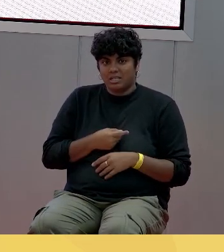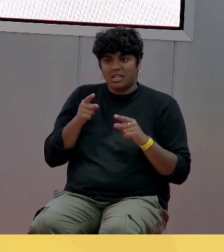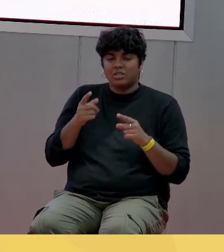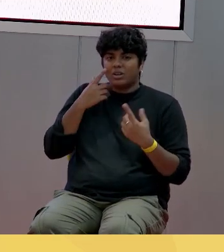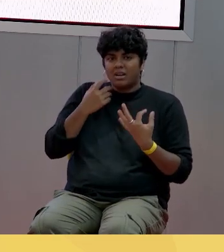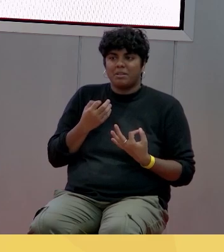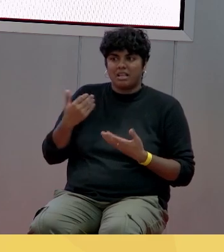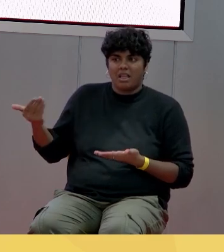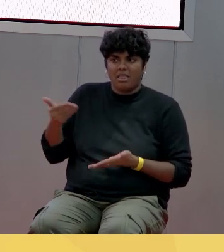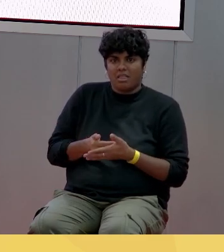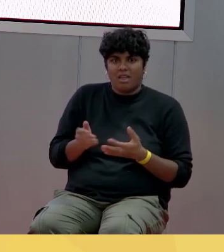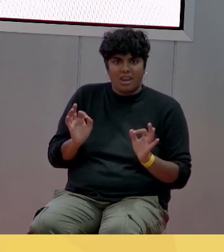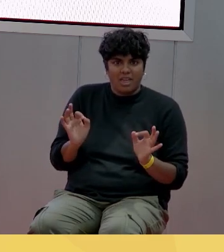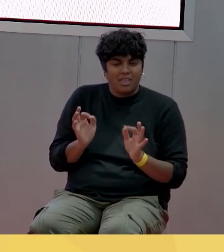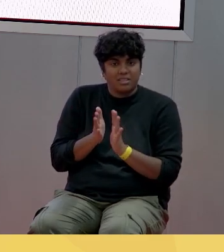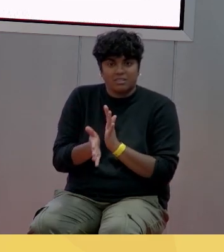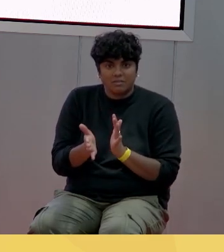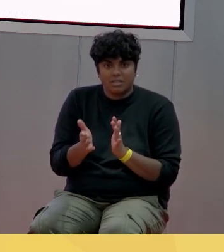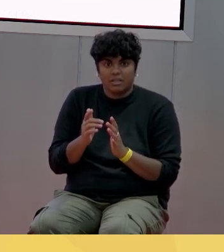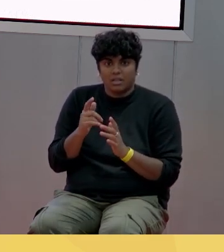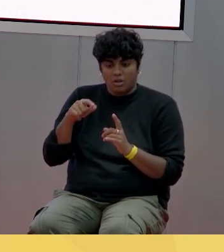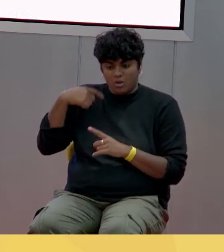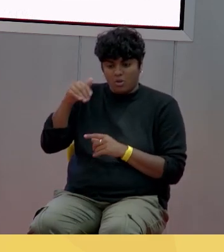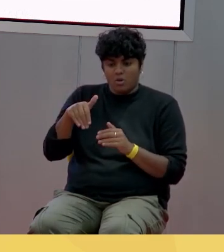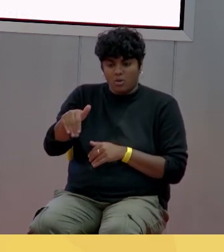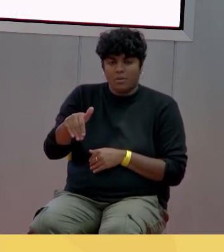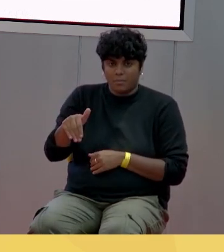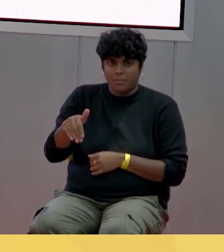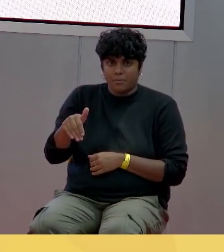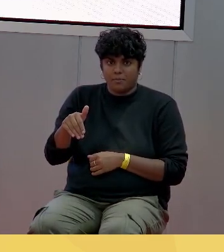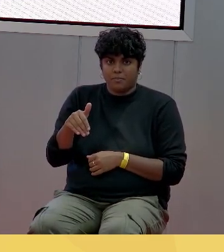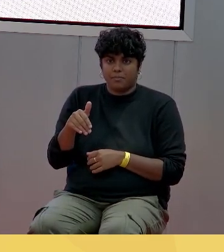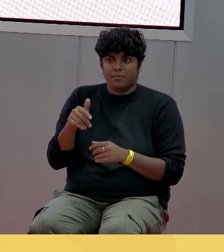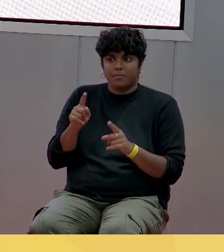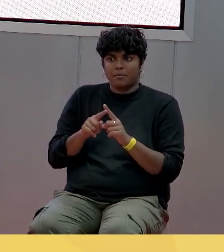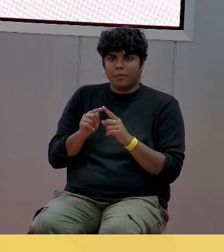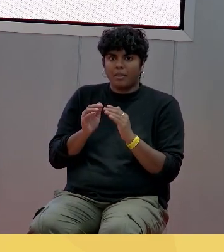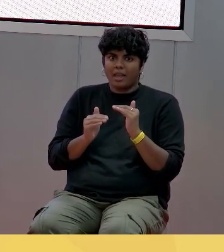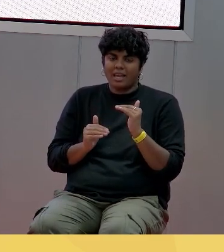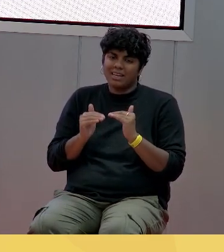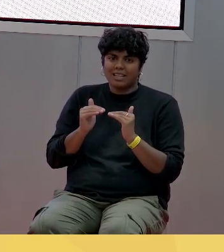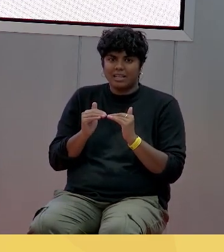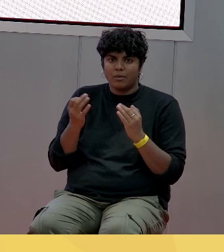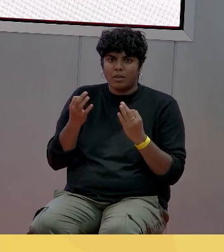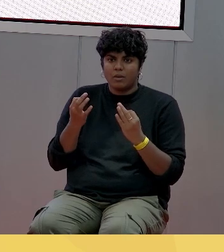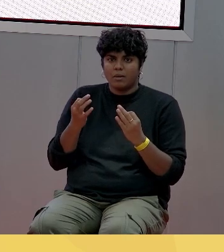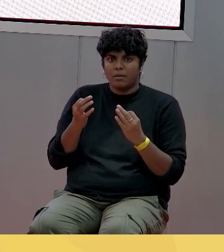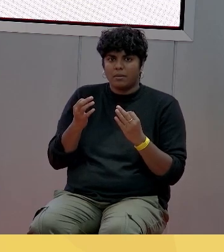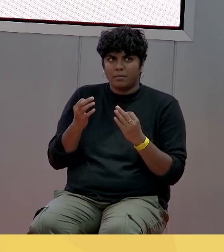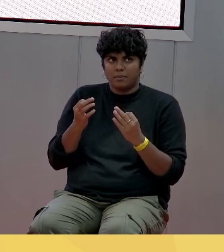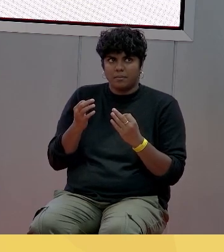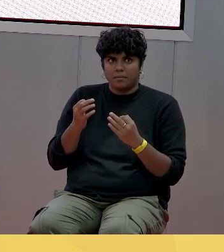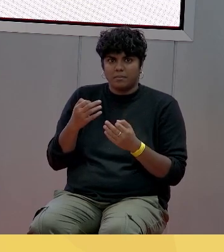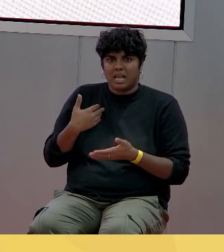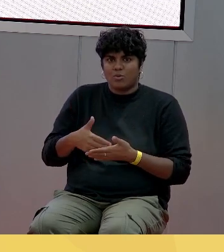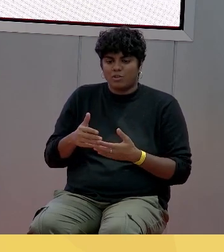realmente no aporta nada, no significa, como veremos ahora, que se reparta de forma más o menos equitativa entre todos, ni le da más valor a sus